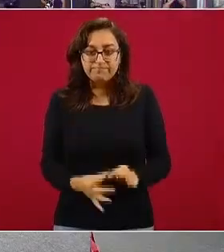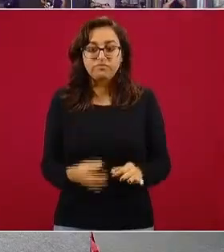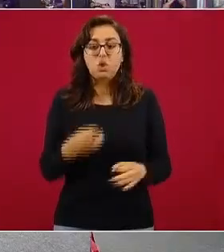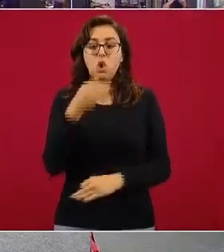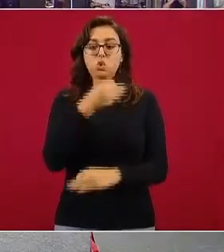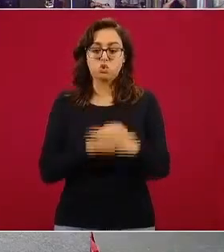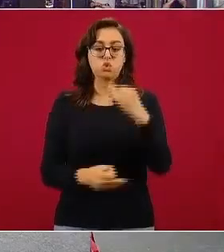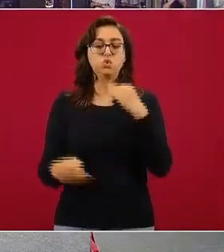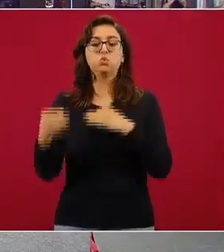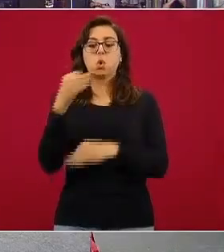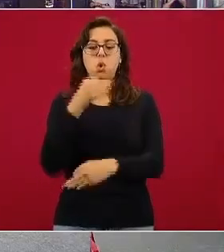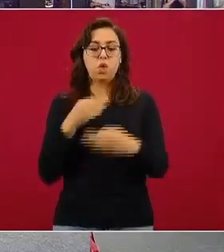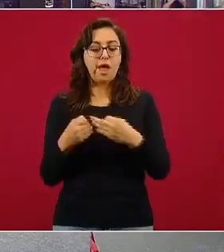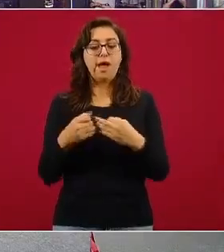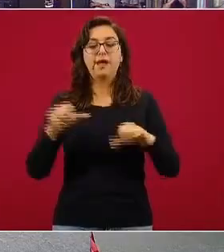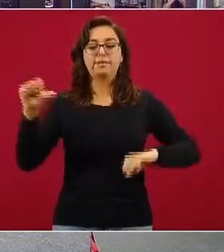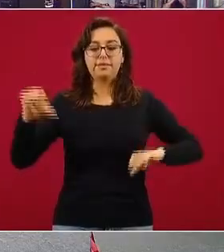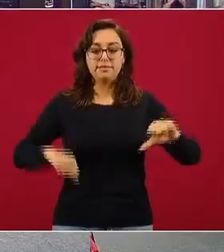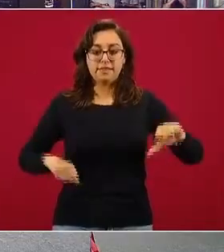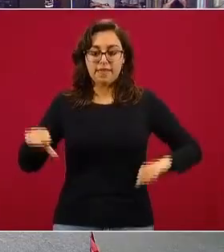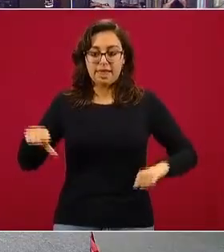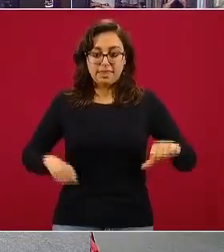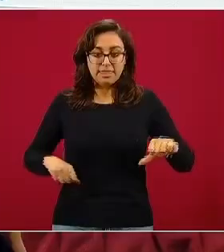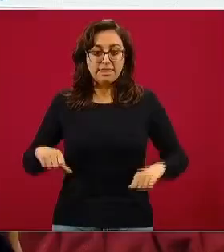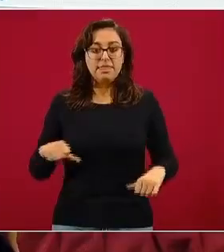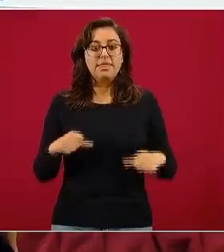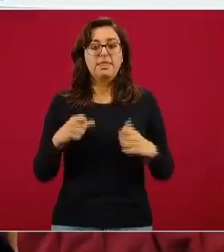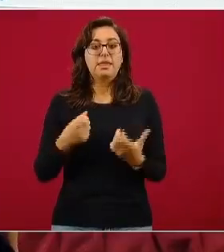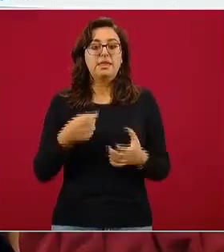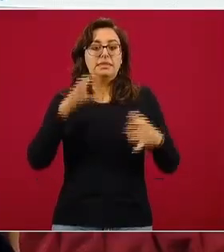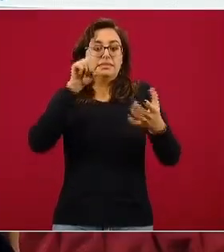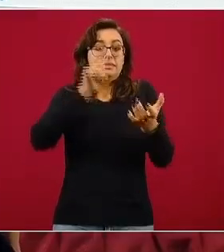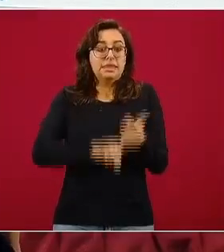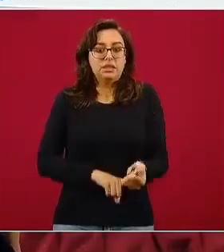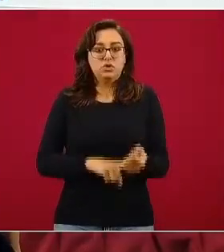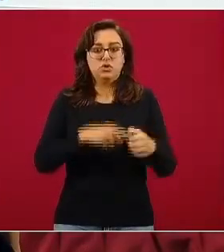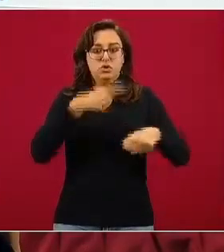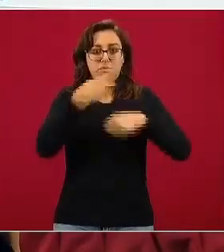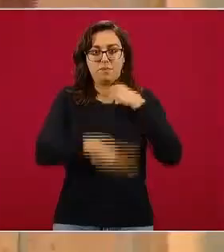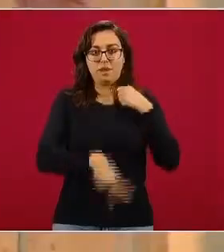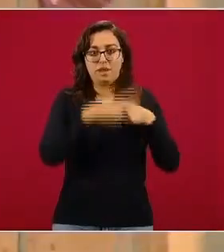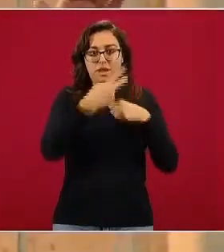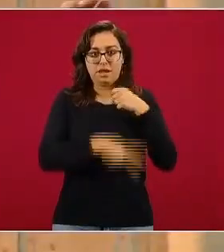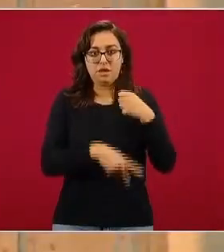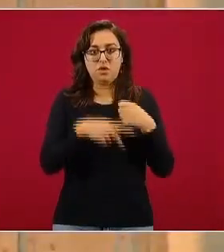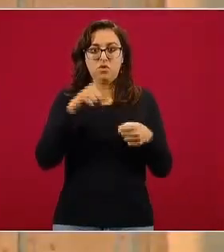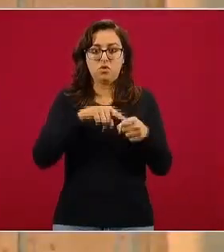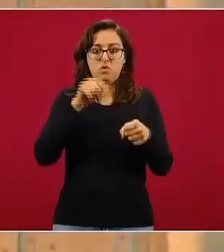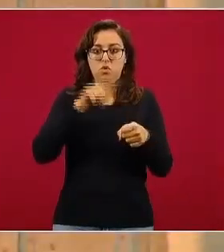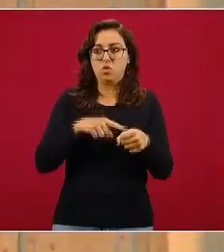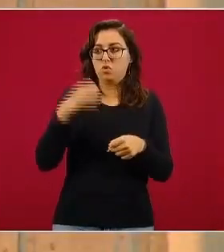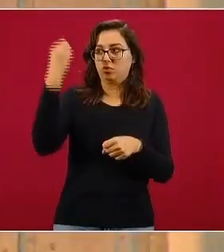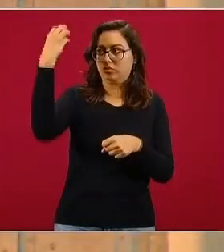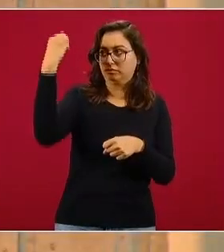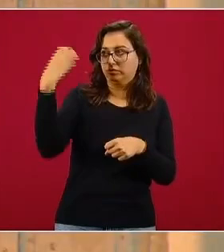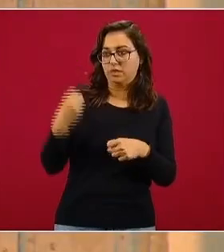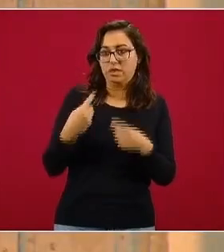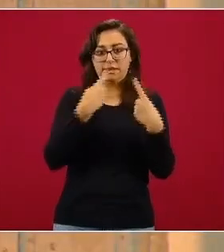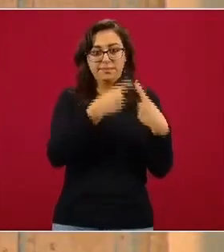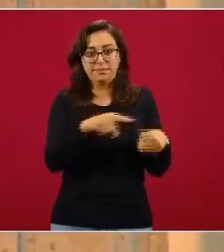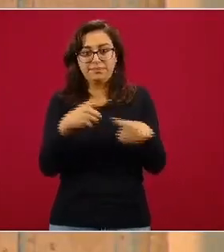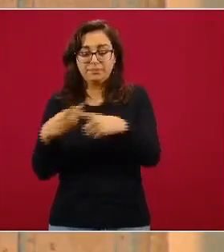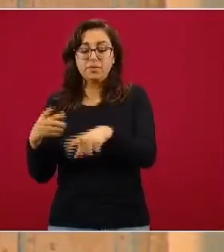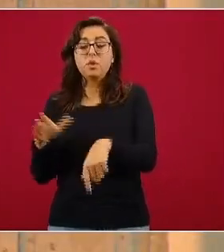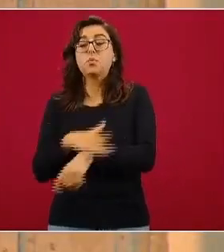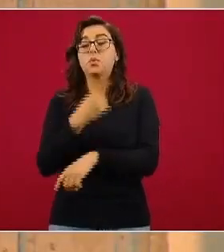para cada uno de los niveles de riesgo, porque si yo resido en una entidad federativa que está en un color amarillo, mis